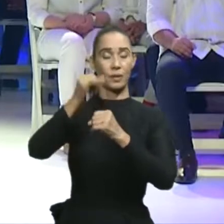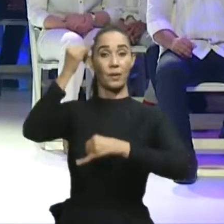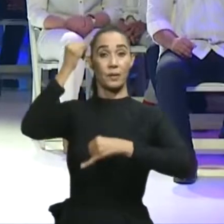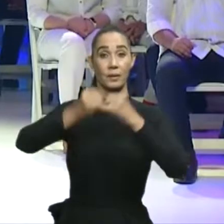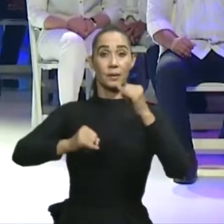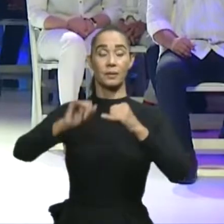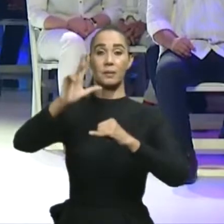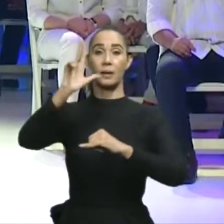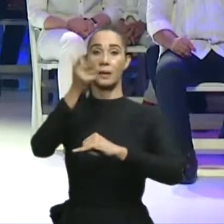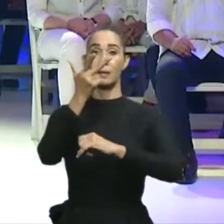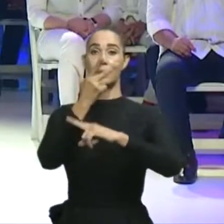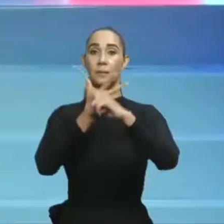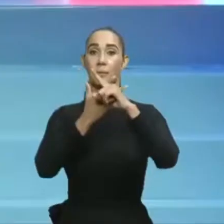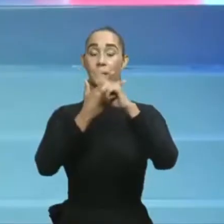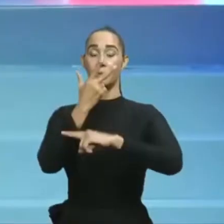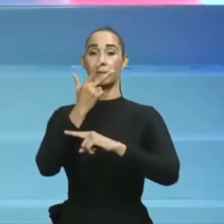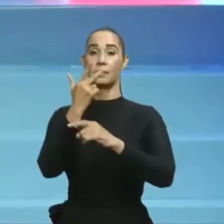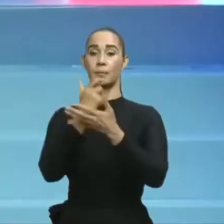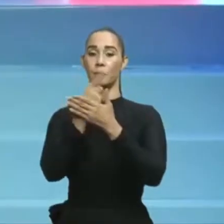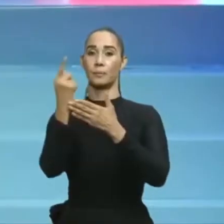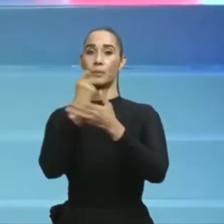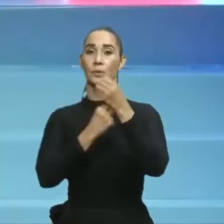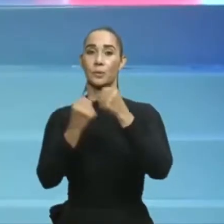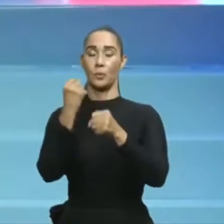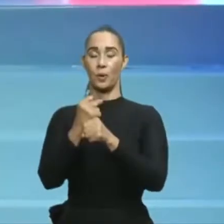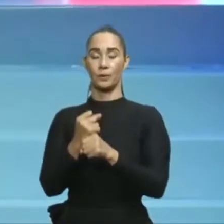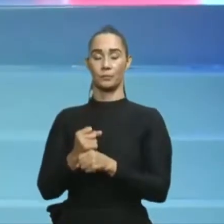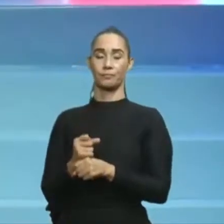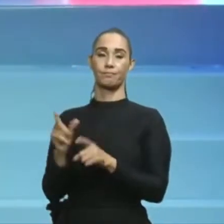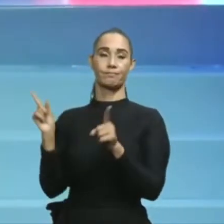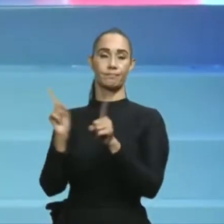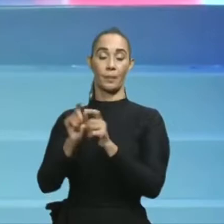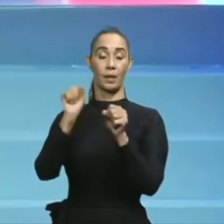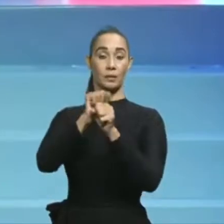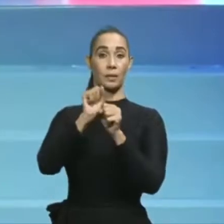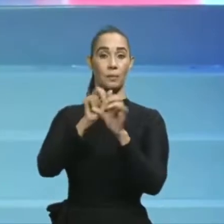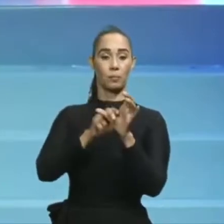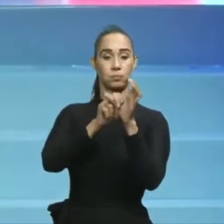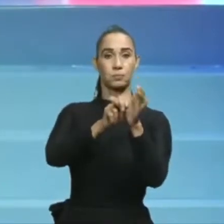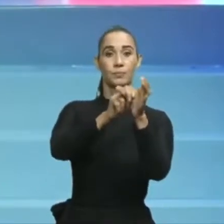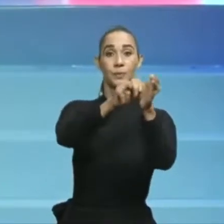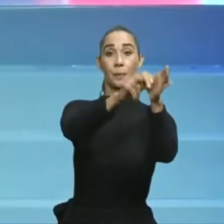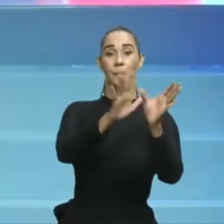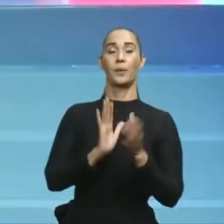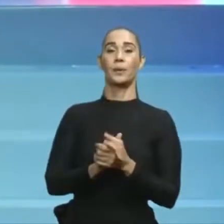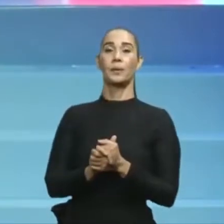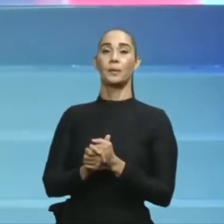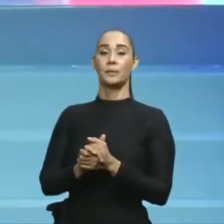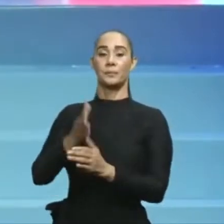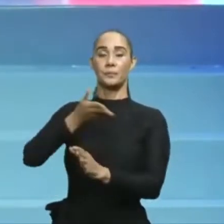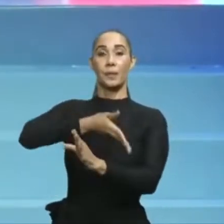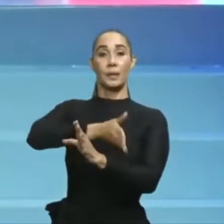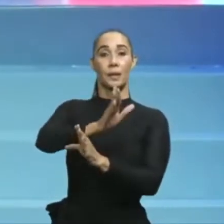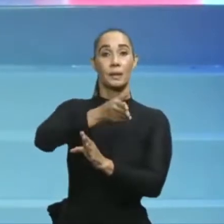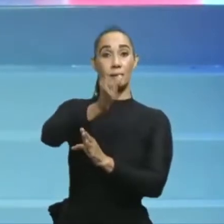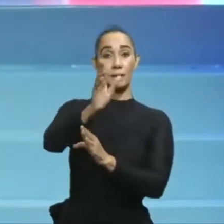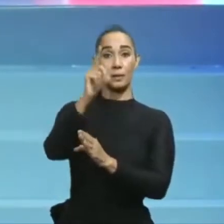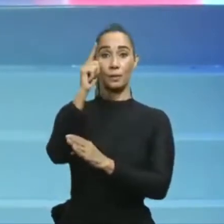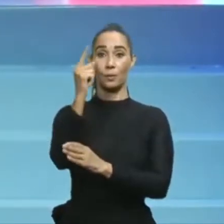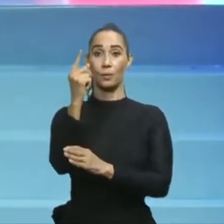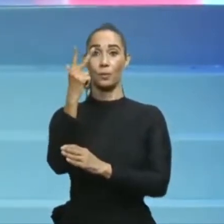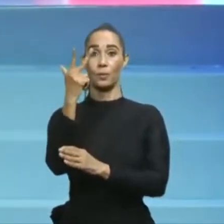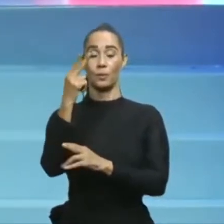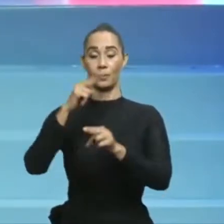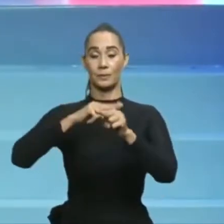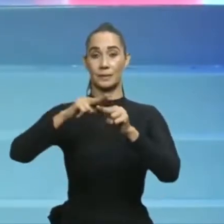año en cuanto a obras de transporte masivo estamos construyendo la expansión de las líneas 1 y 2 del metro en santo